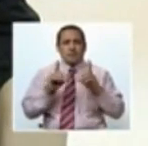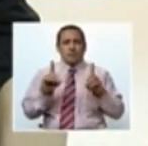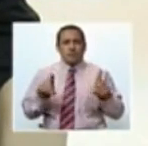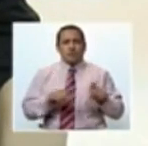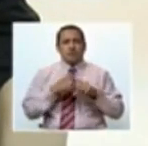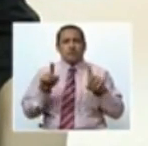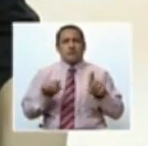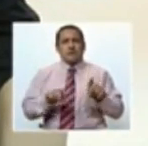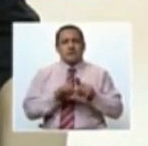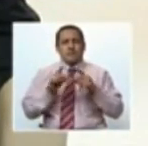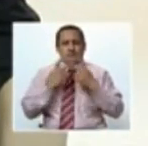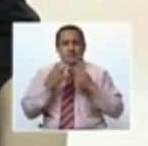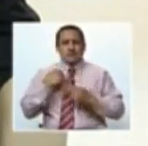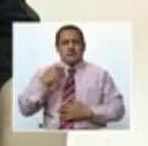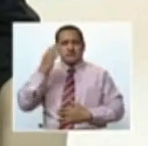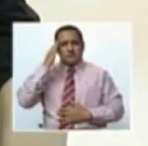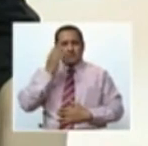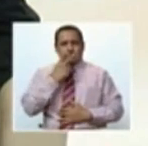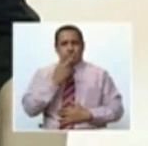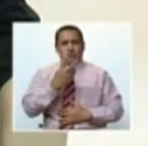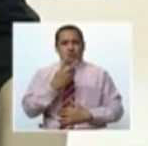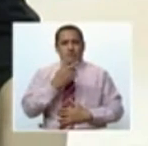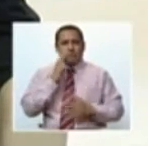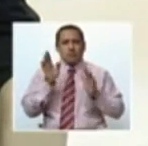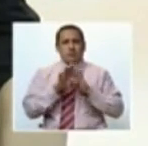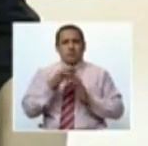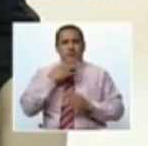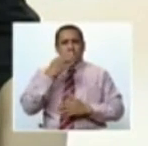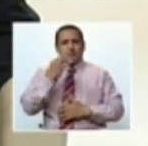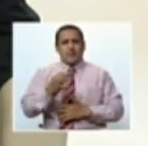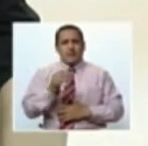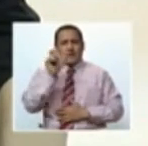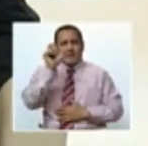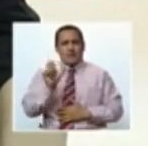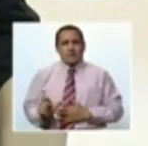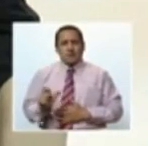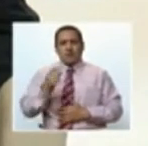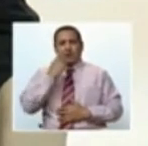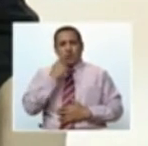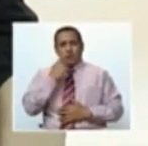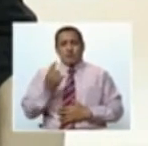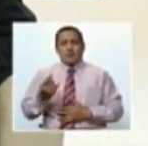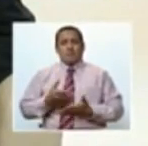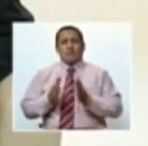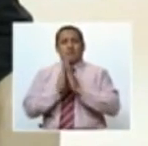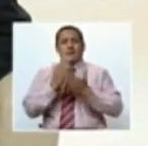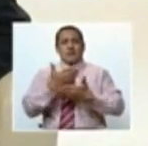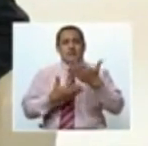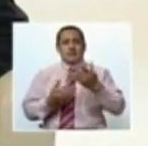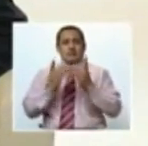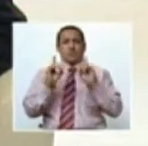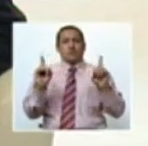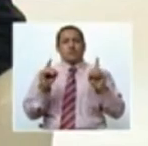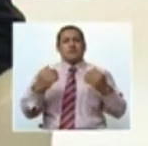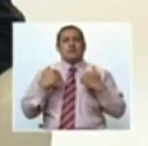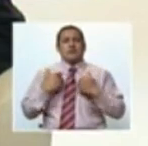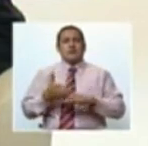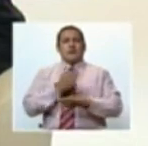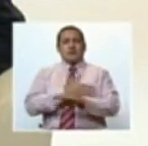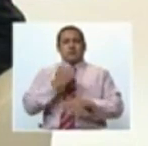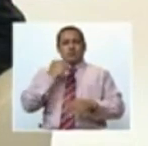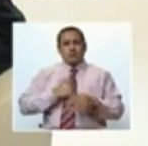el divorcio, sino que se da cuenta que en realidad la persona que ha pedido el divorcio